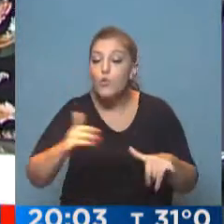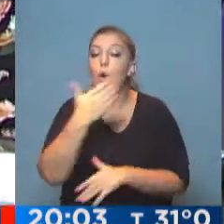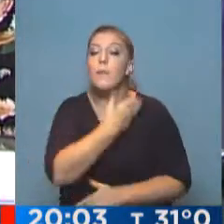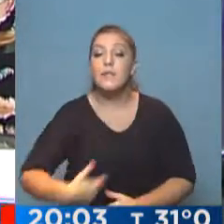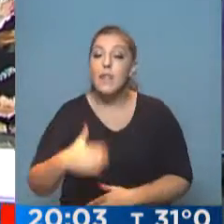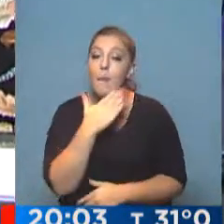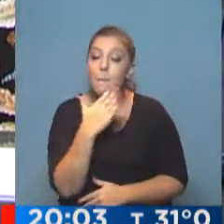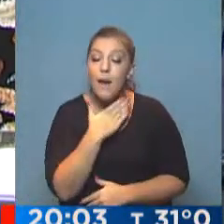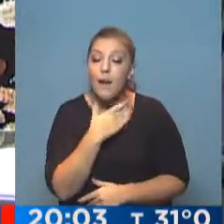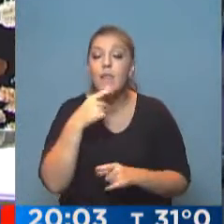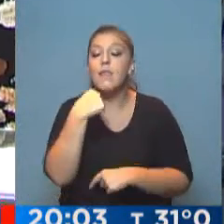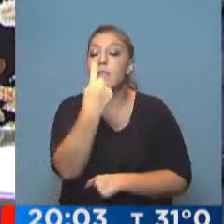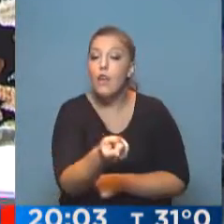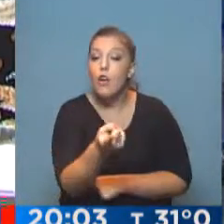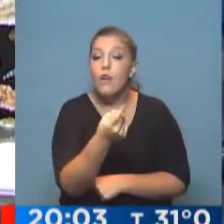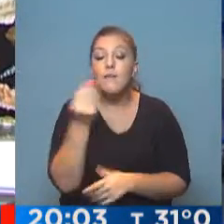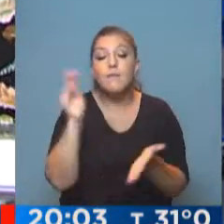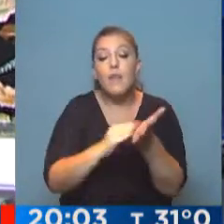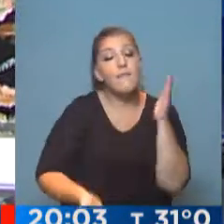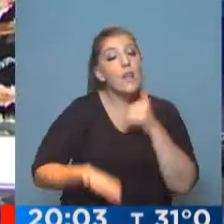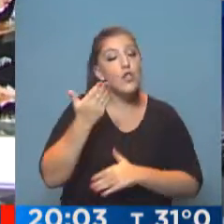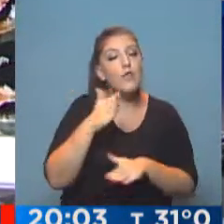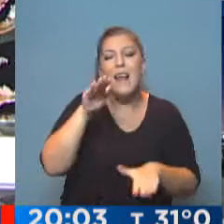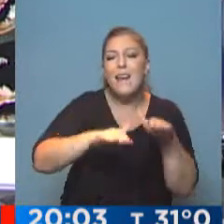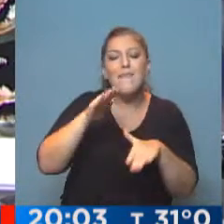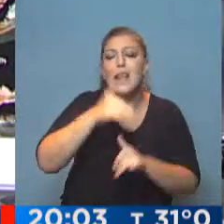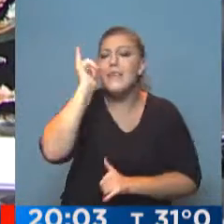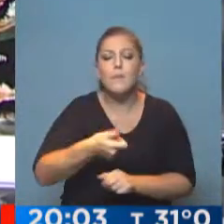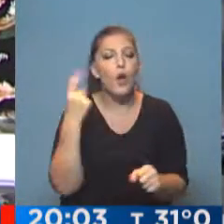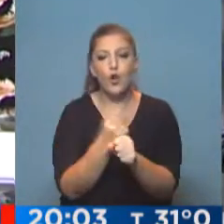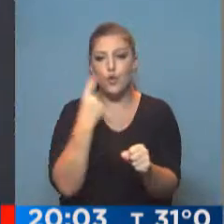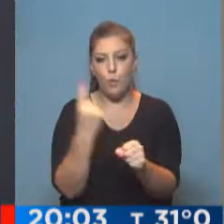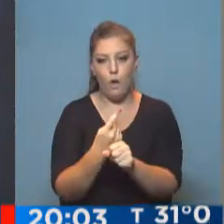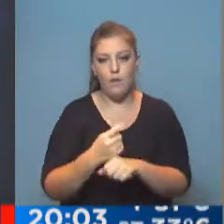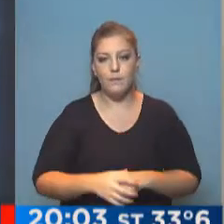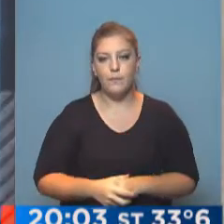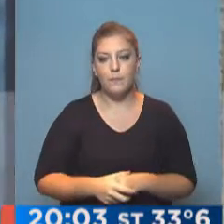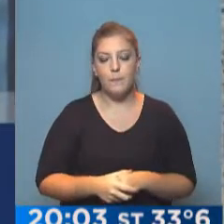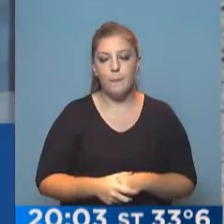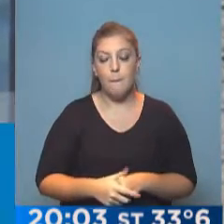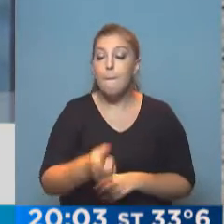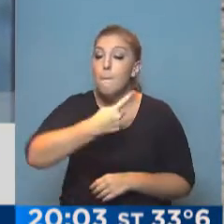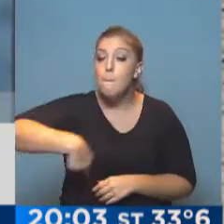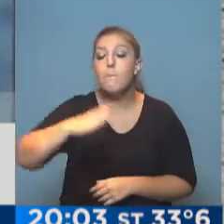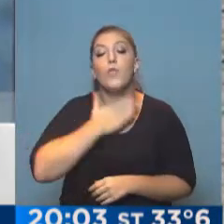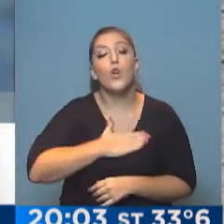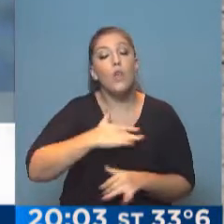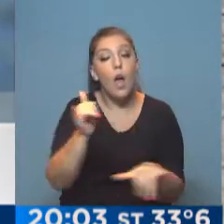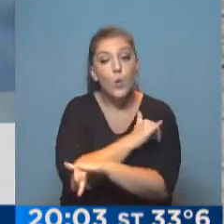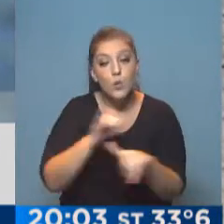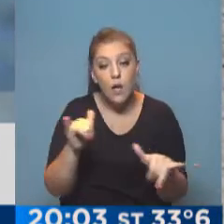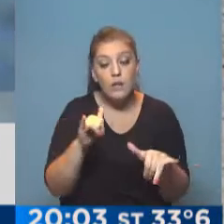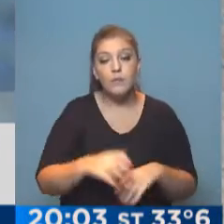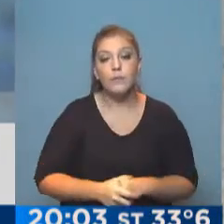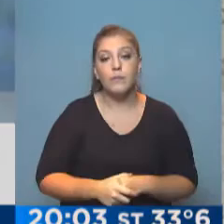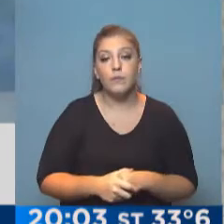Mauricio Macri dijo que la inflación está en niveles inaceptables. Estamos contentos en anunciar que